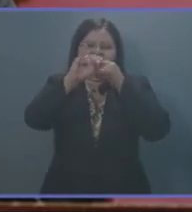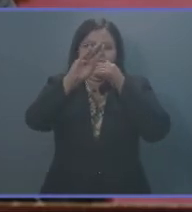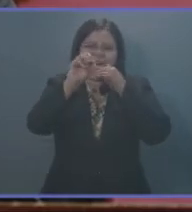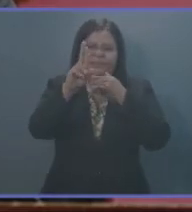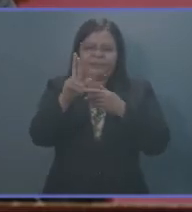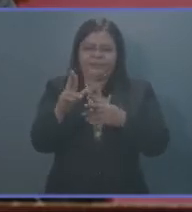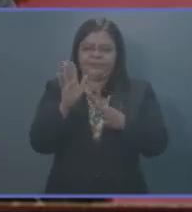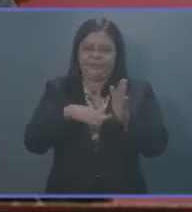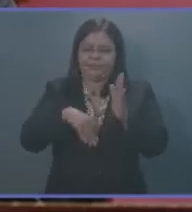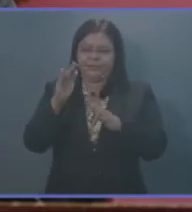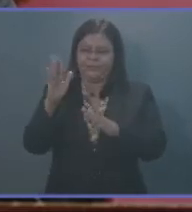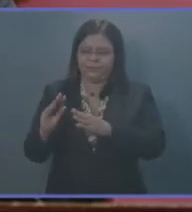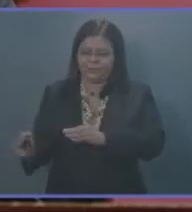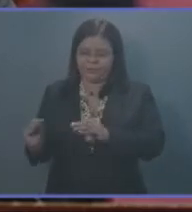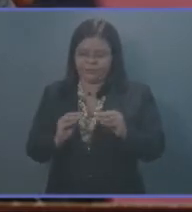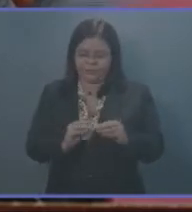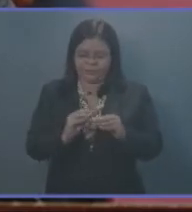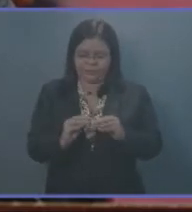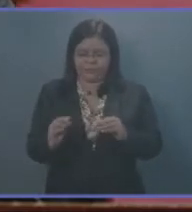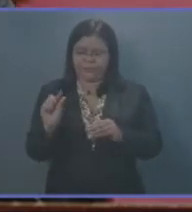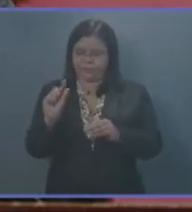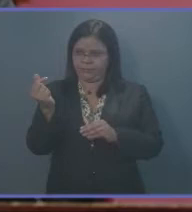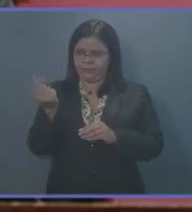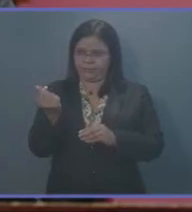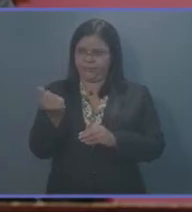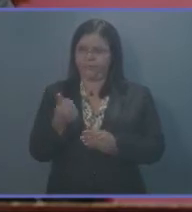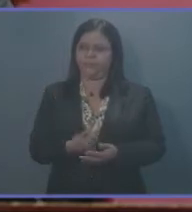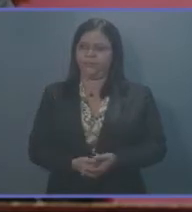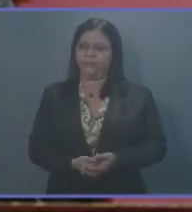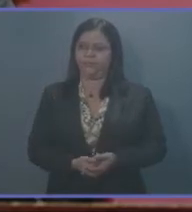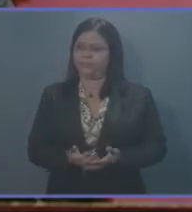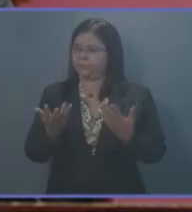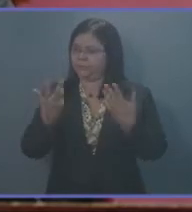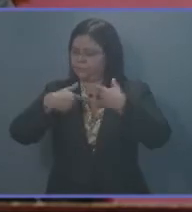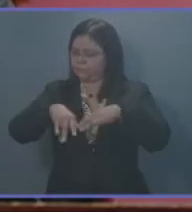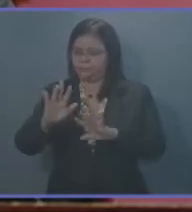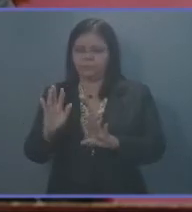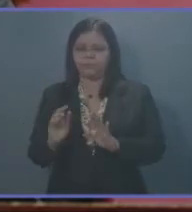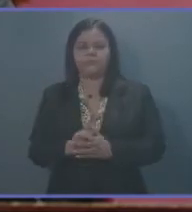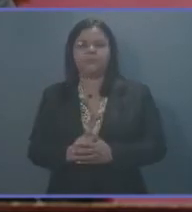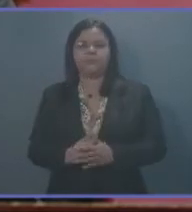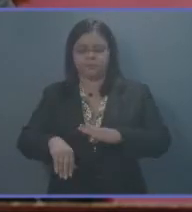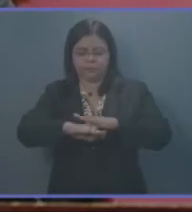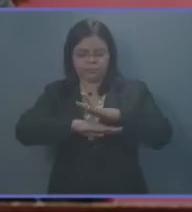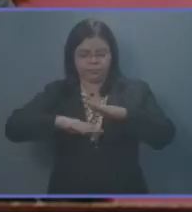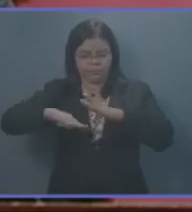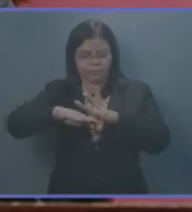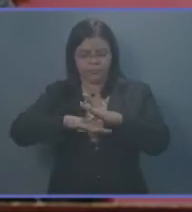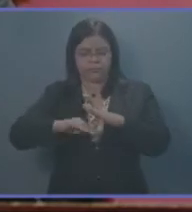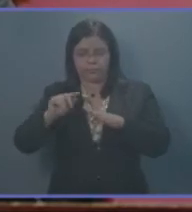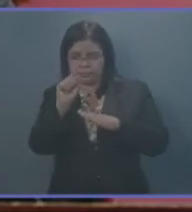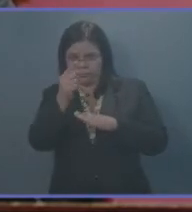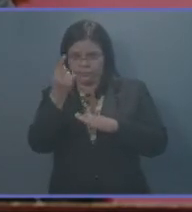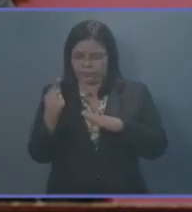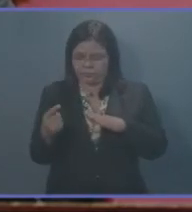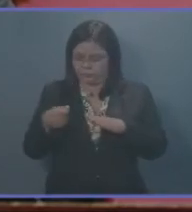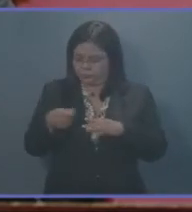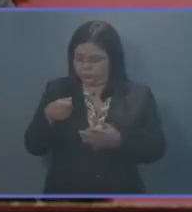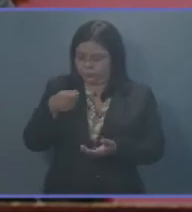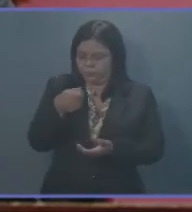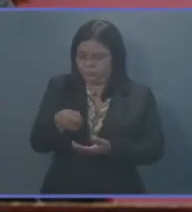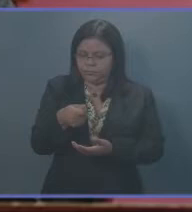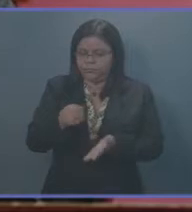el margen aplicable para préstamos de capital ordinario. Amortización: la primera cuota